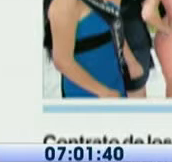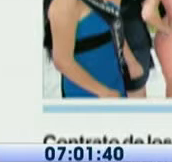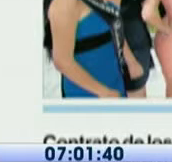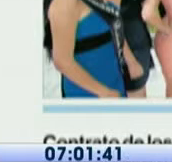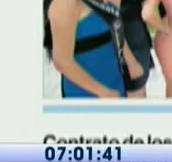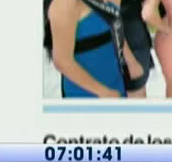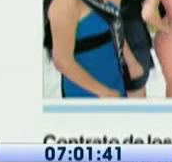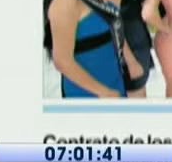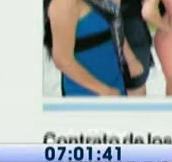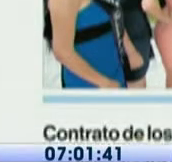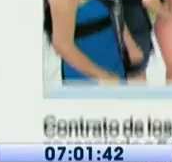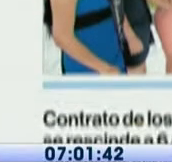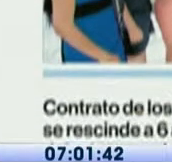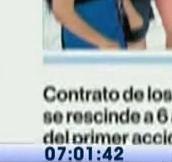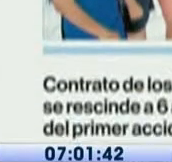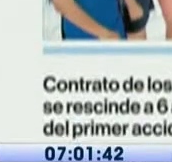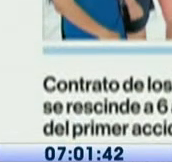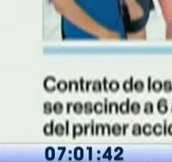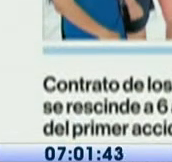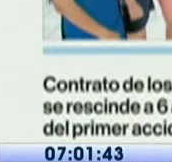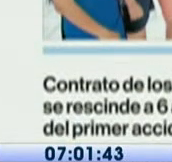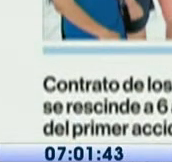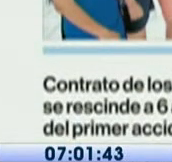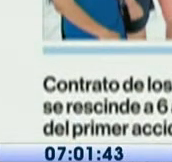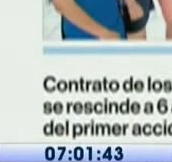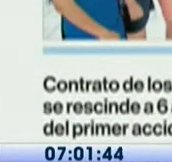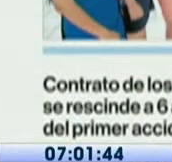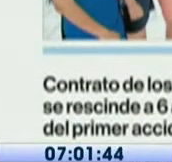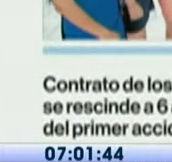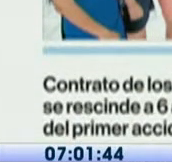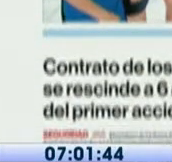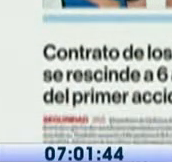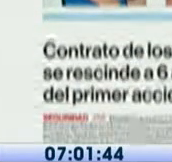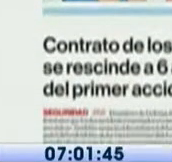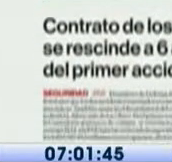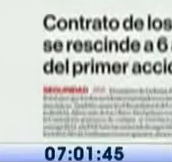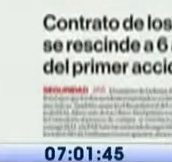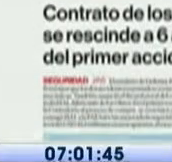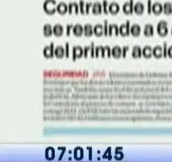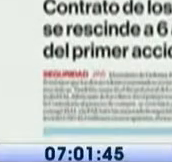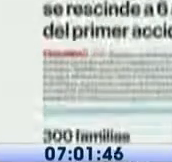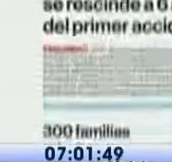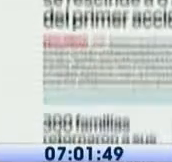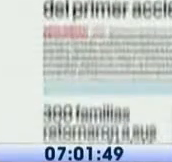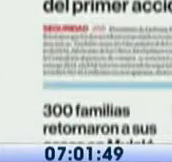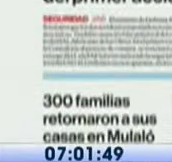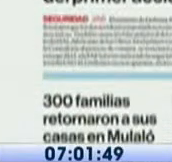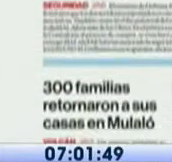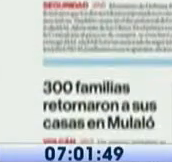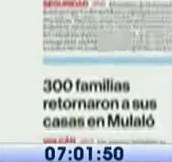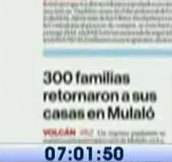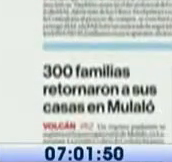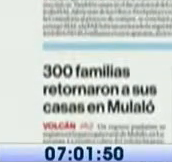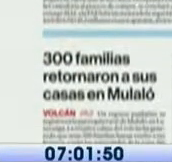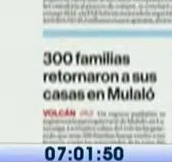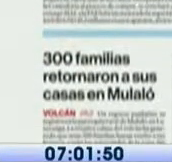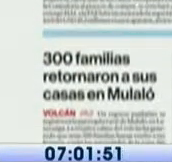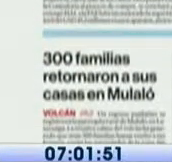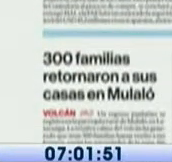tiene sus 10 candidatas a la corona. Contrato de los DRUB se rescinde a 6 años del primer